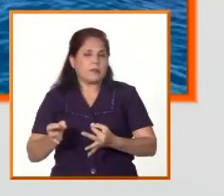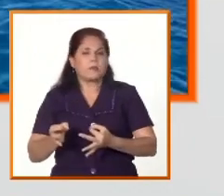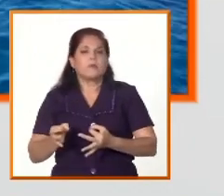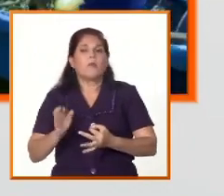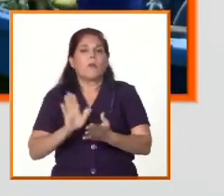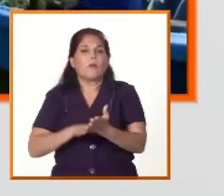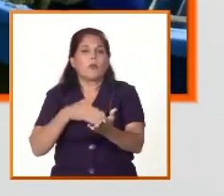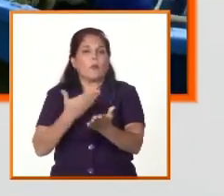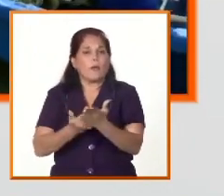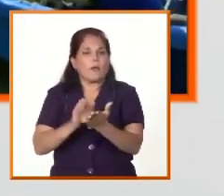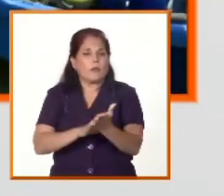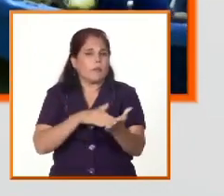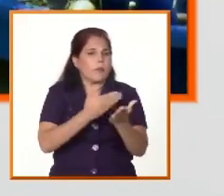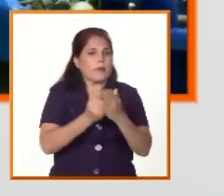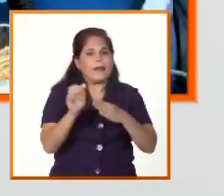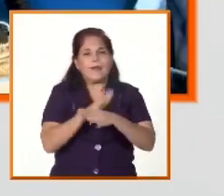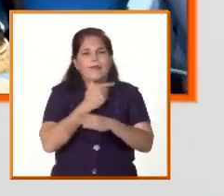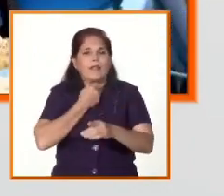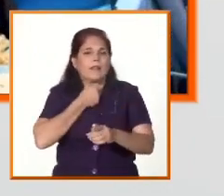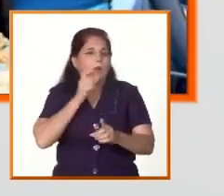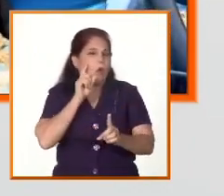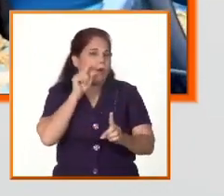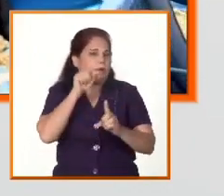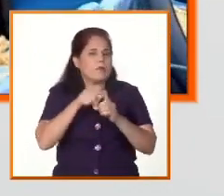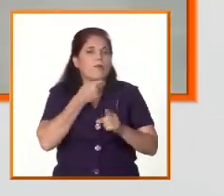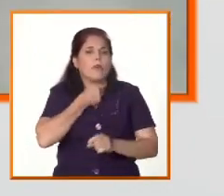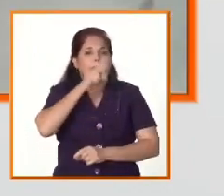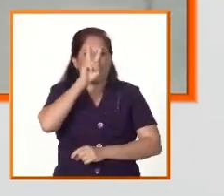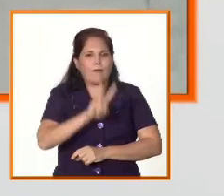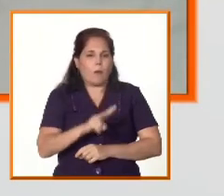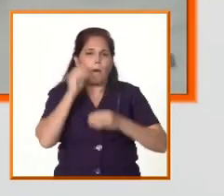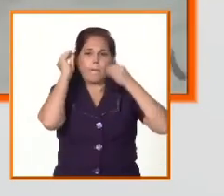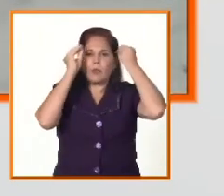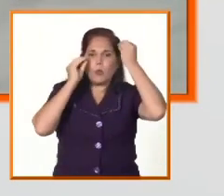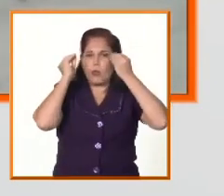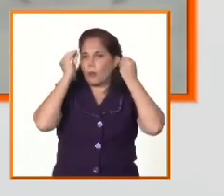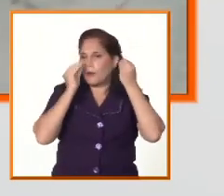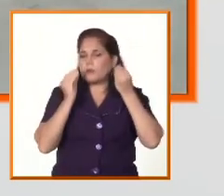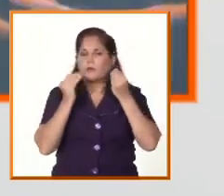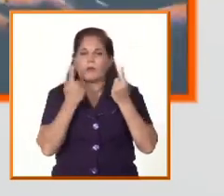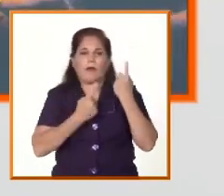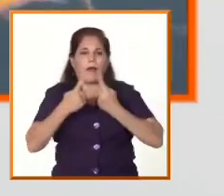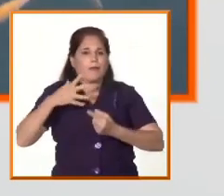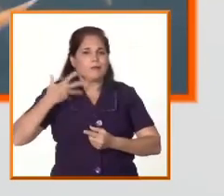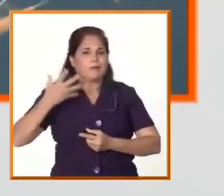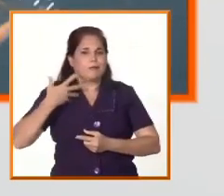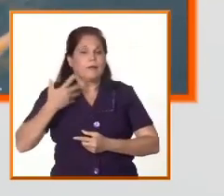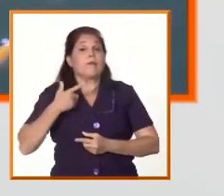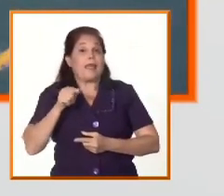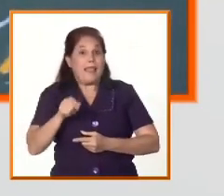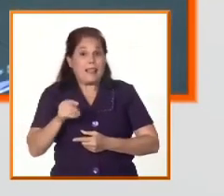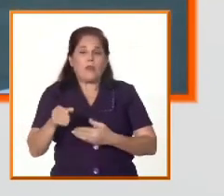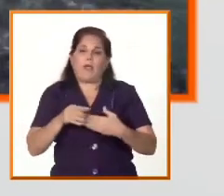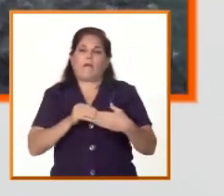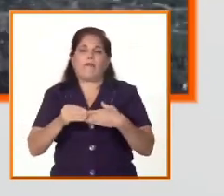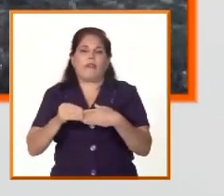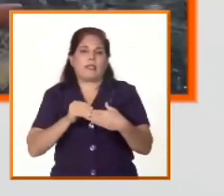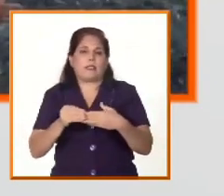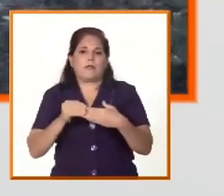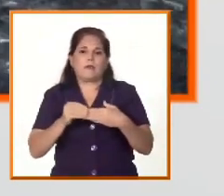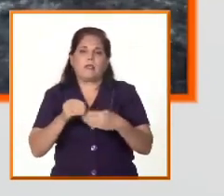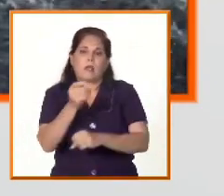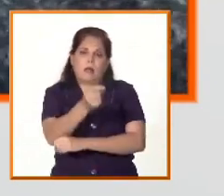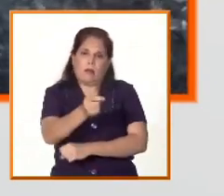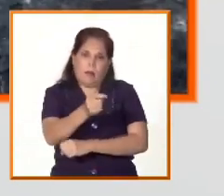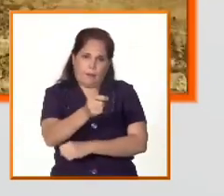Propuesta con el objetivo de evaluar todas estas preocupaciones que tenían y flexibilizar un poco que la actividad que